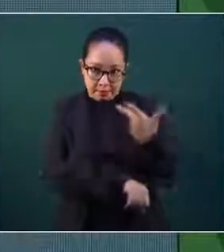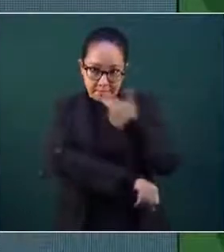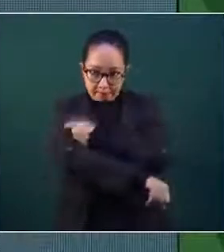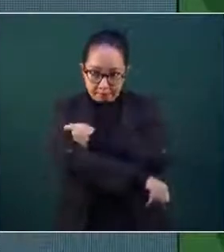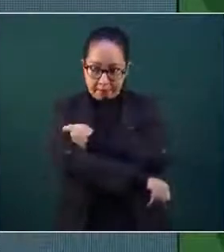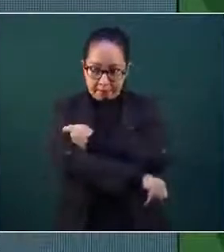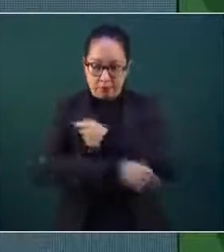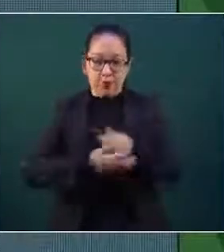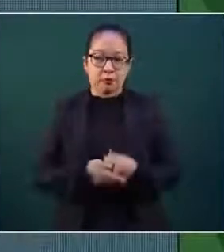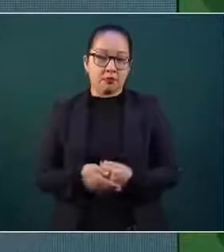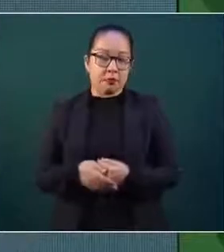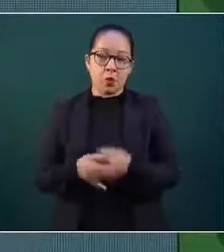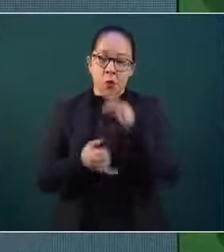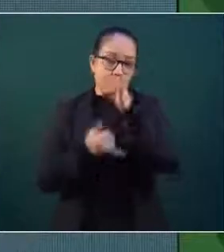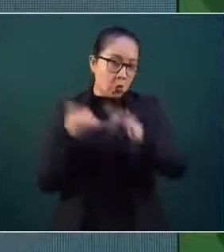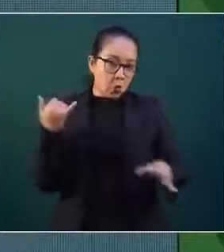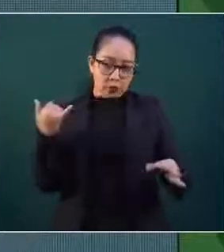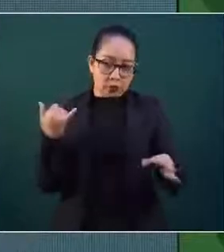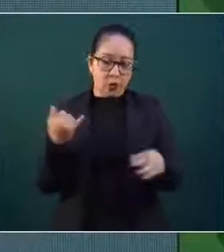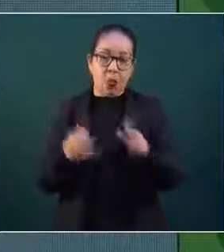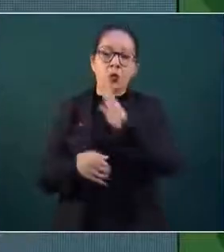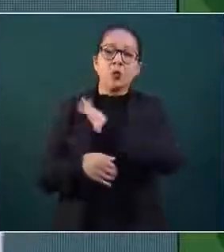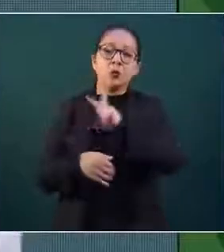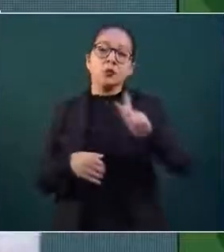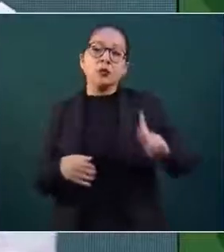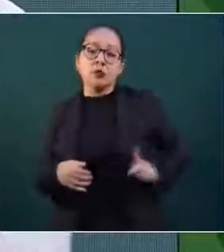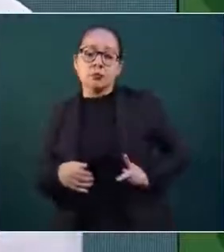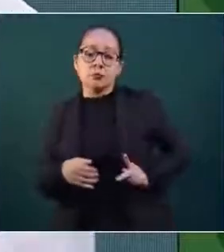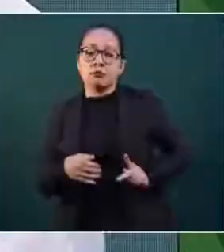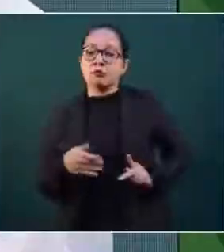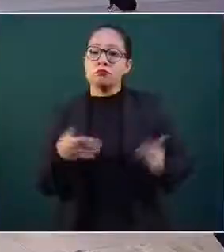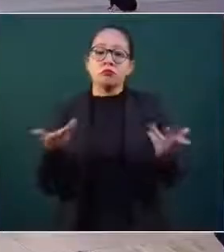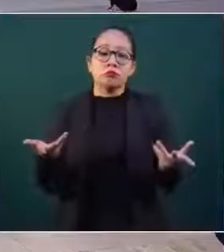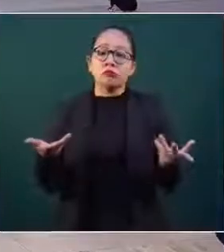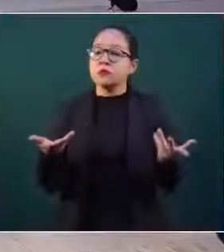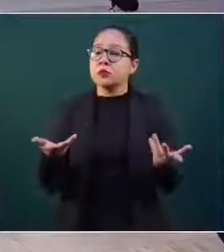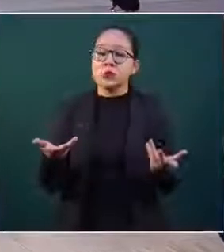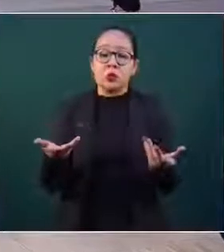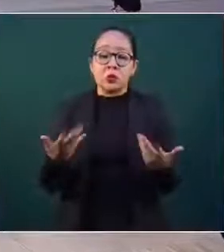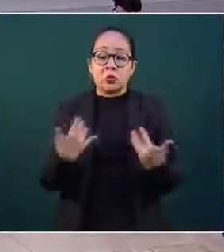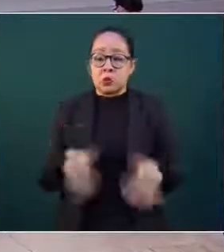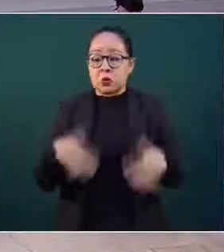terminar en los municipios con población